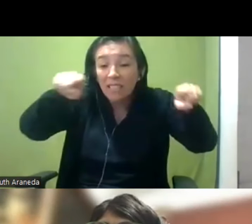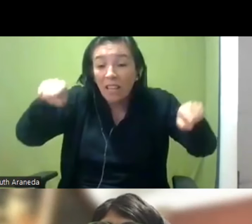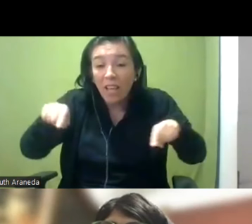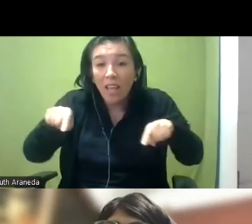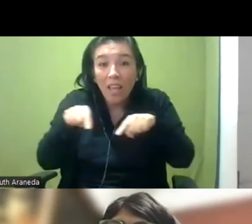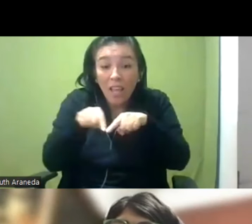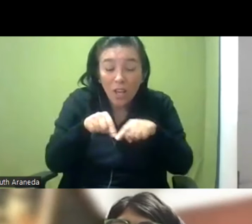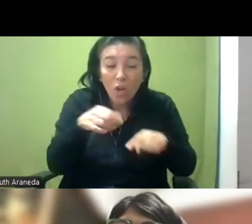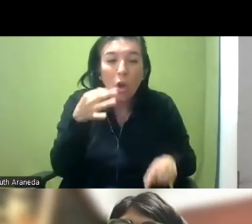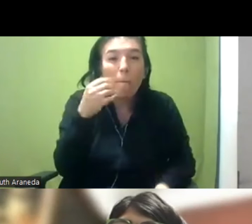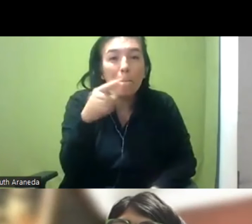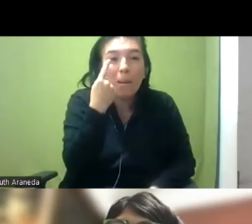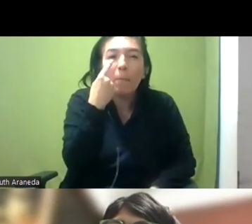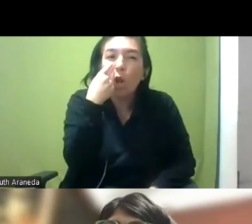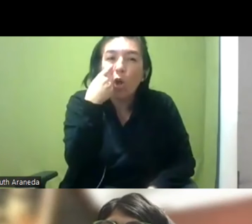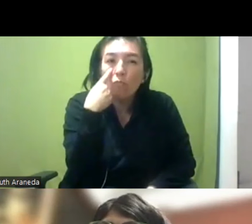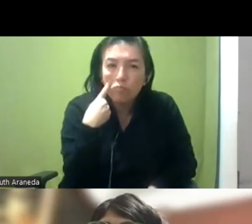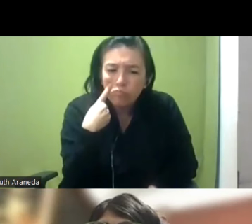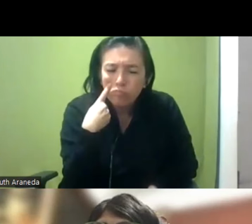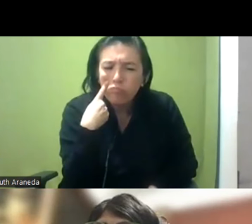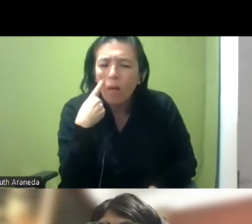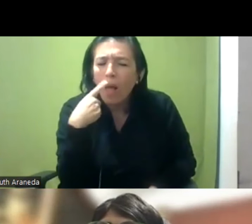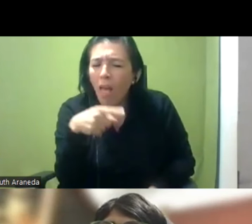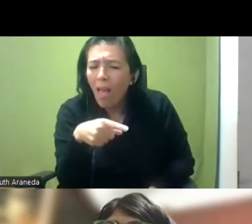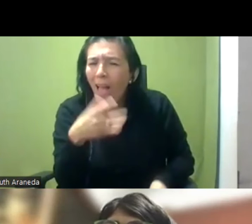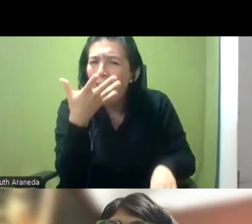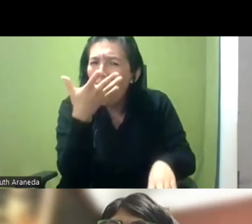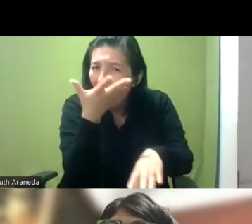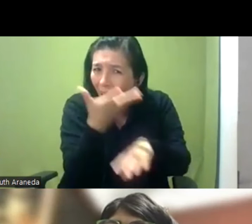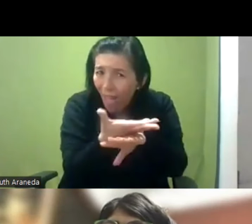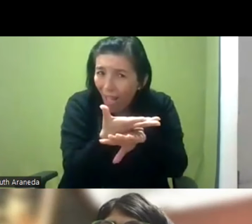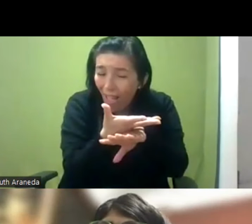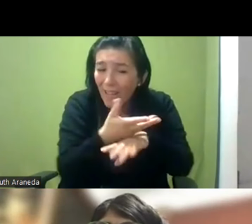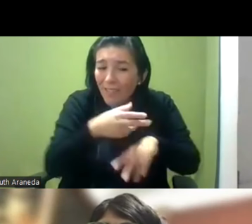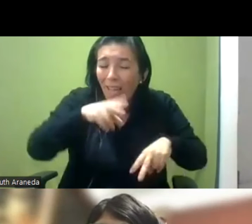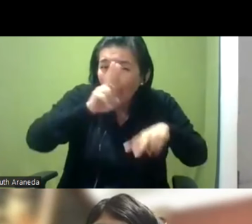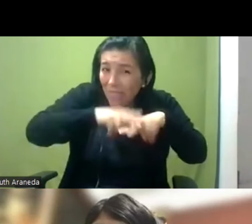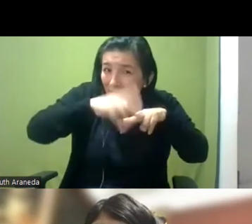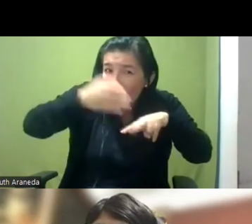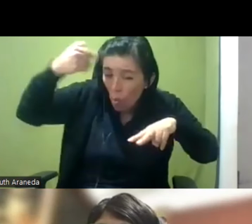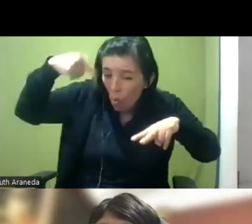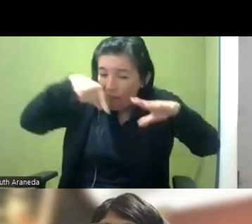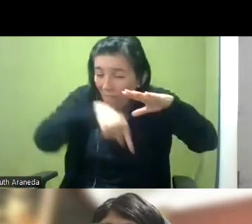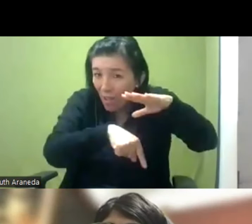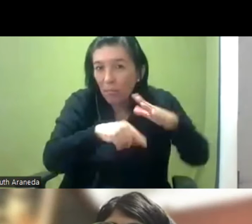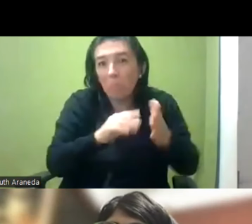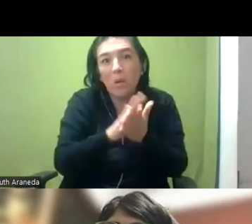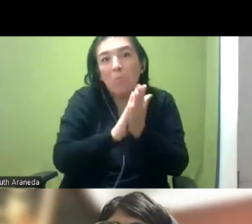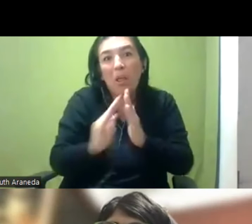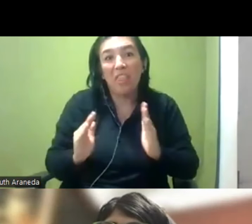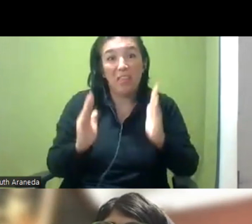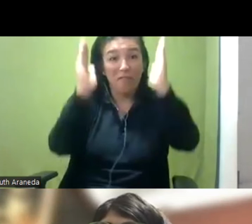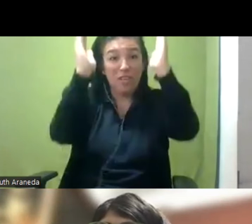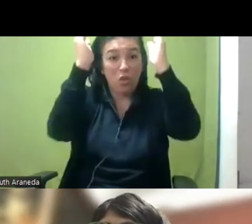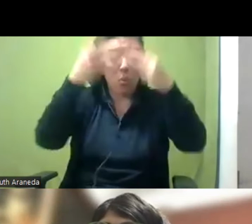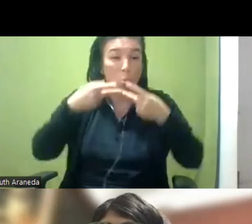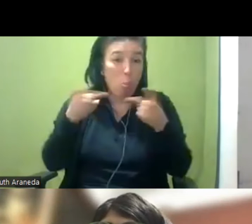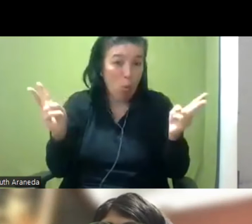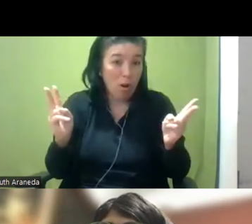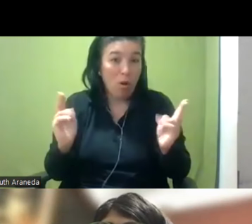de que se empiece a construir algo encima, sea lo que sea un edificio público, sea un edificio de